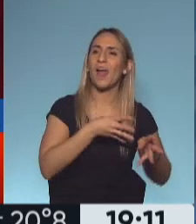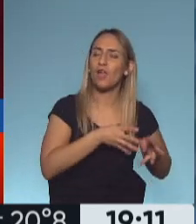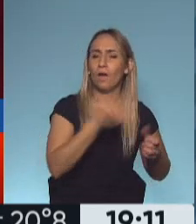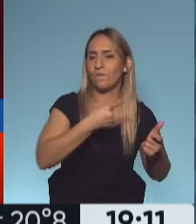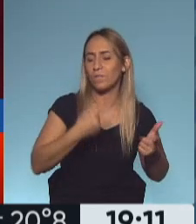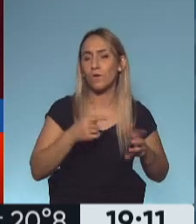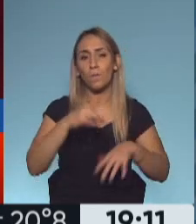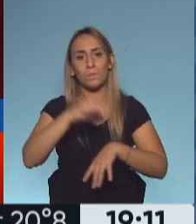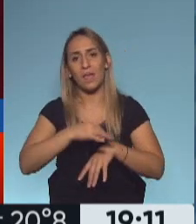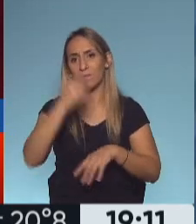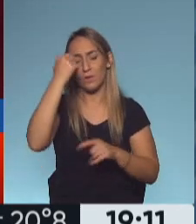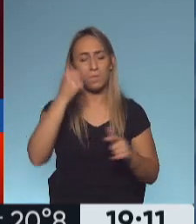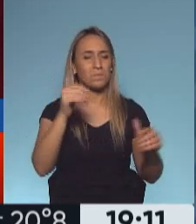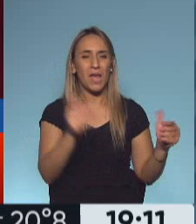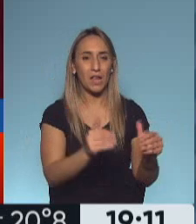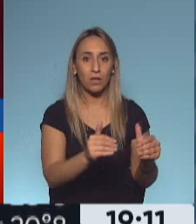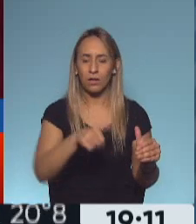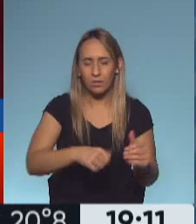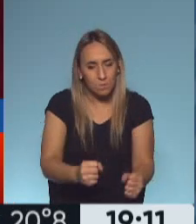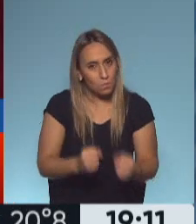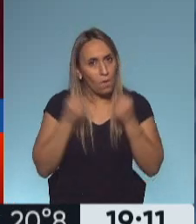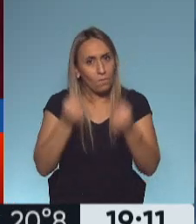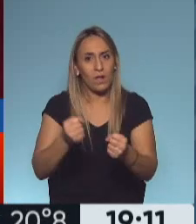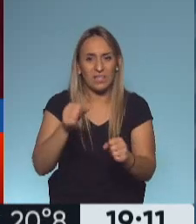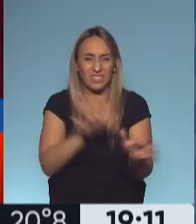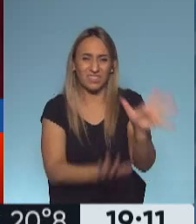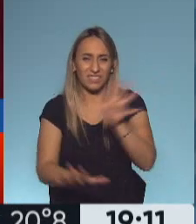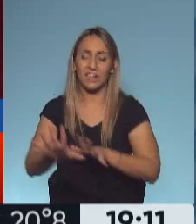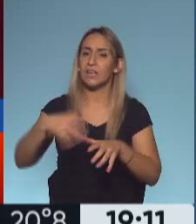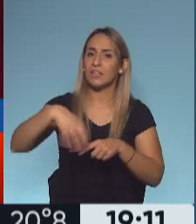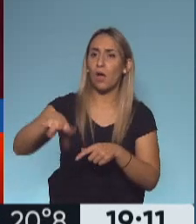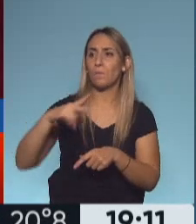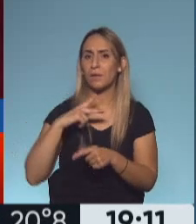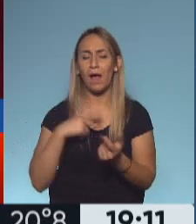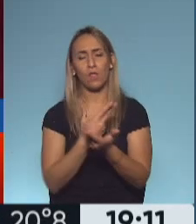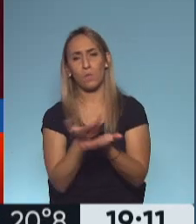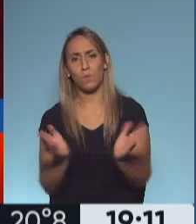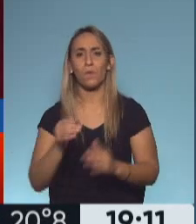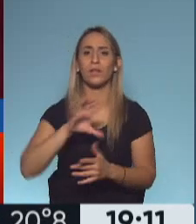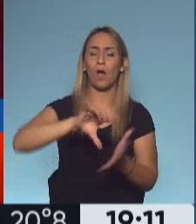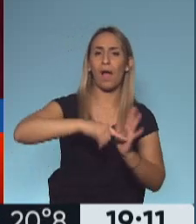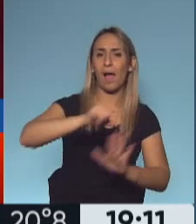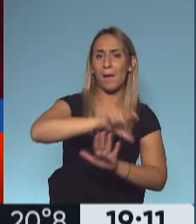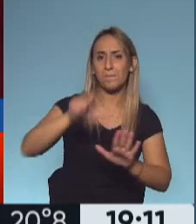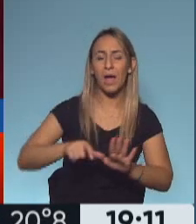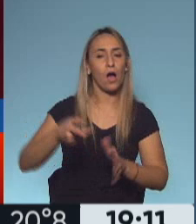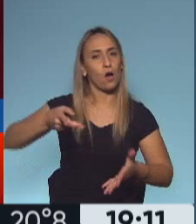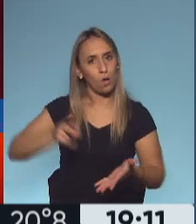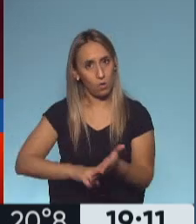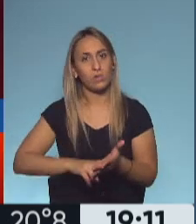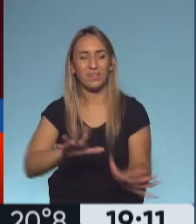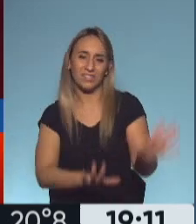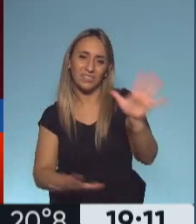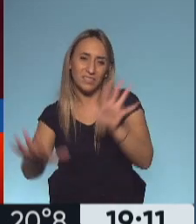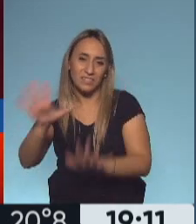muy fuerte en el AMBA, en el sector público, en la seguridad social, en el sector privado, para ampliar esa demanda, volver a expandir